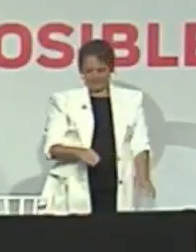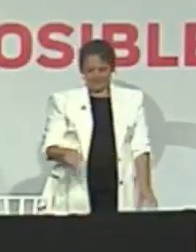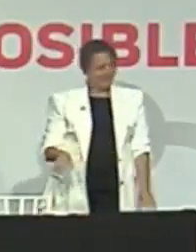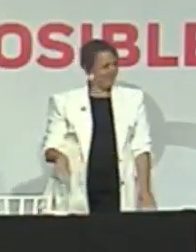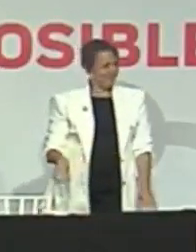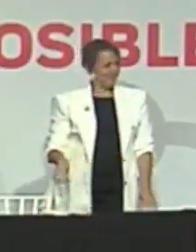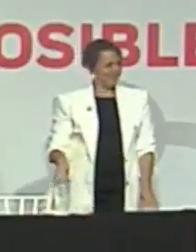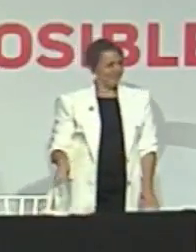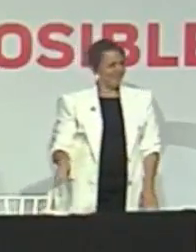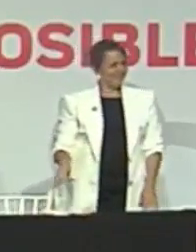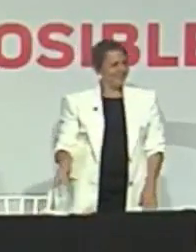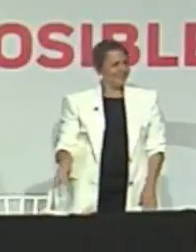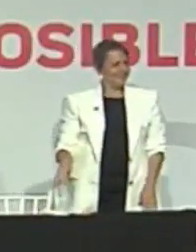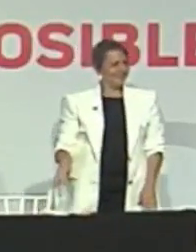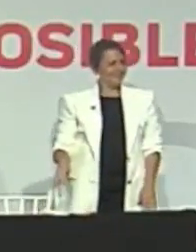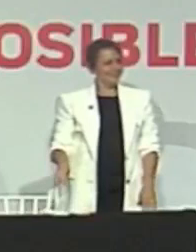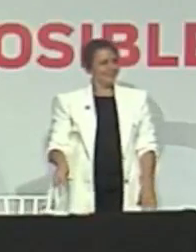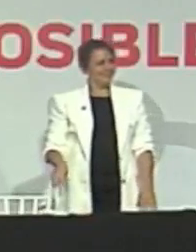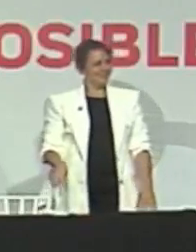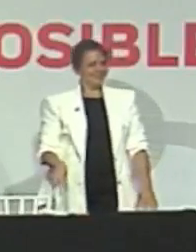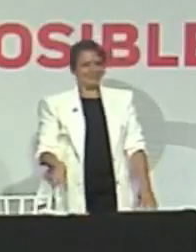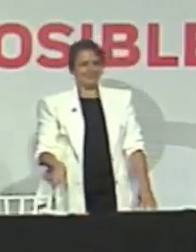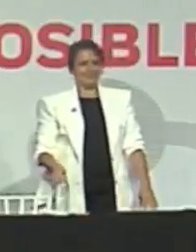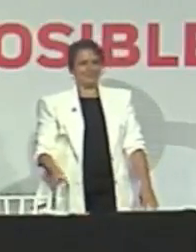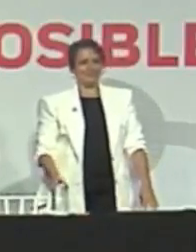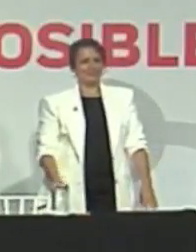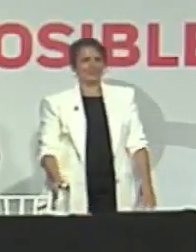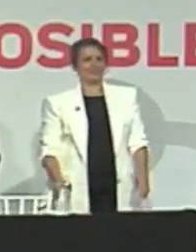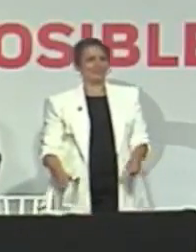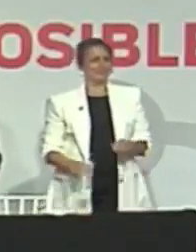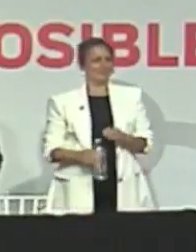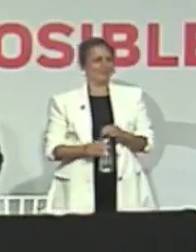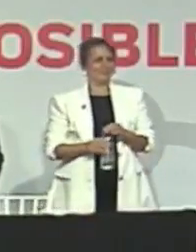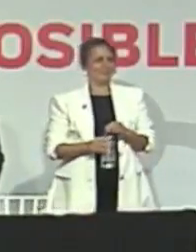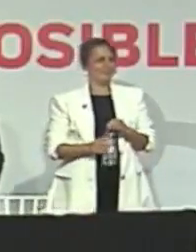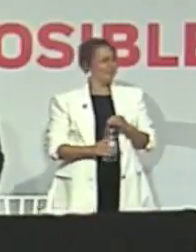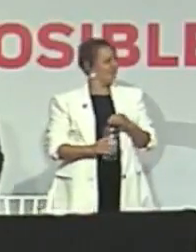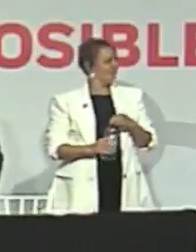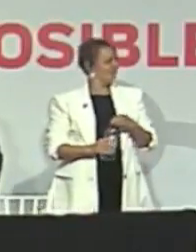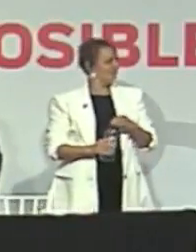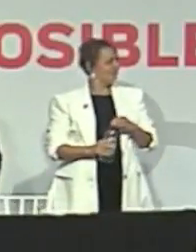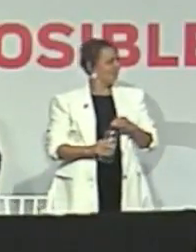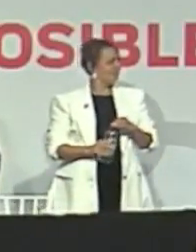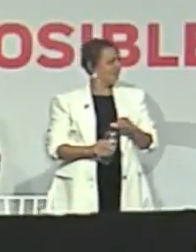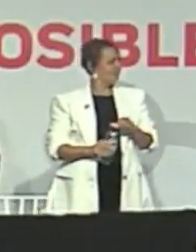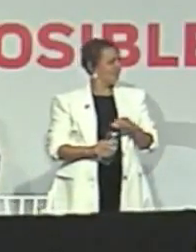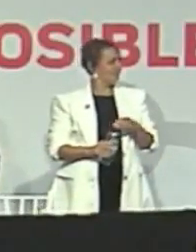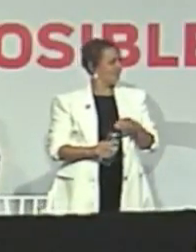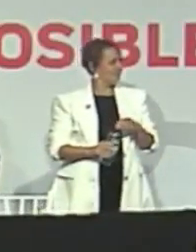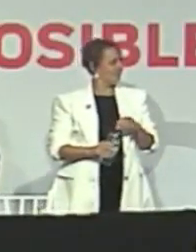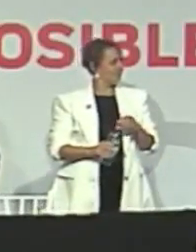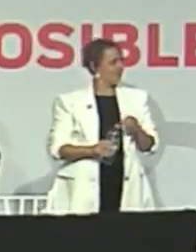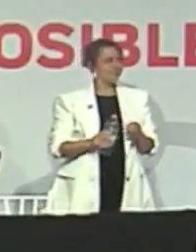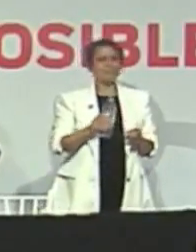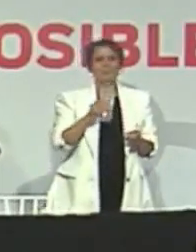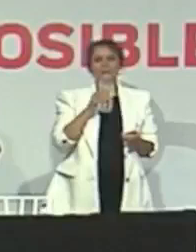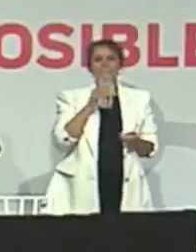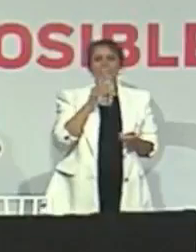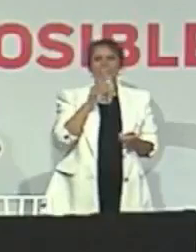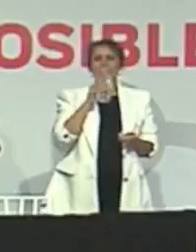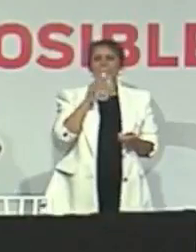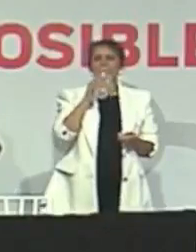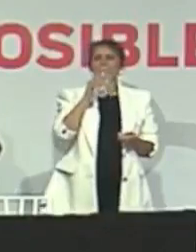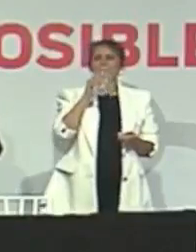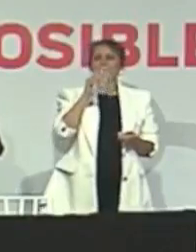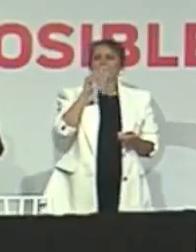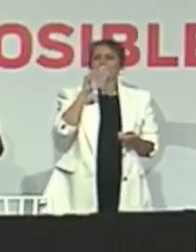Salud. La Ibero Puebla celebra sus primeros 40 años de vida. Un aniversario no es solo un festejo,